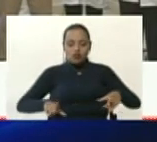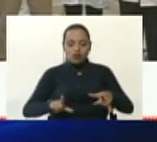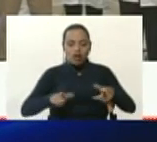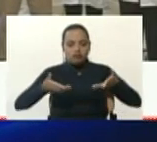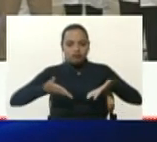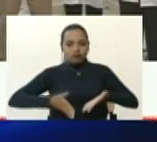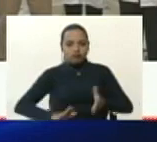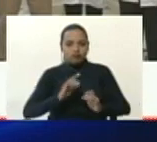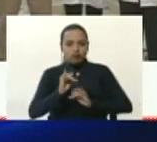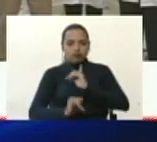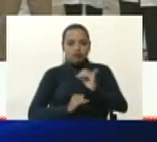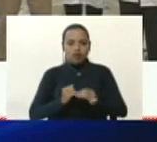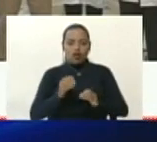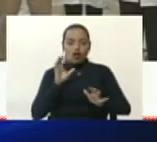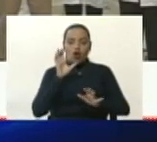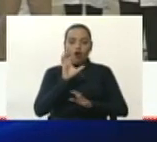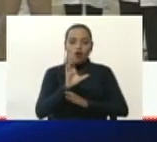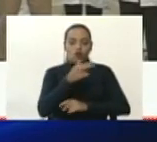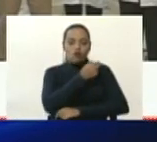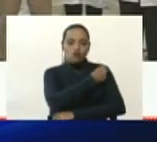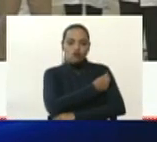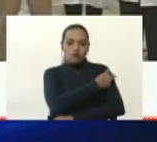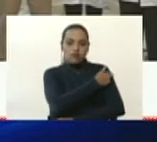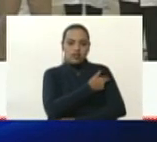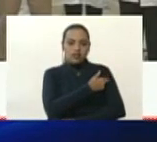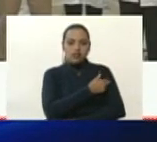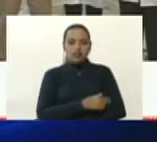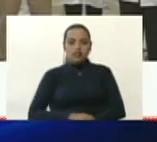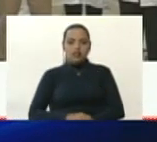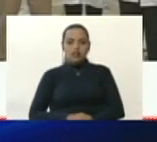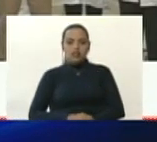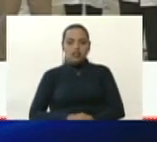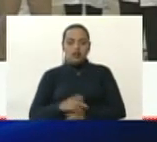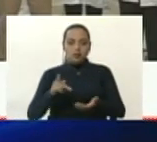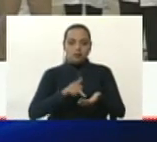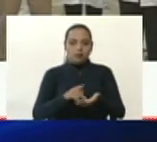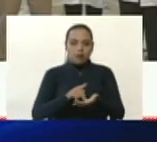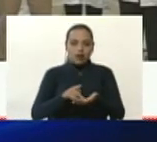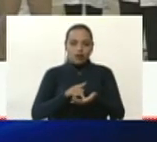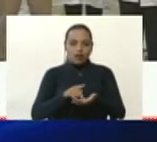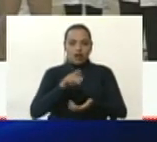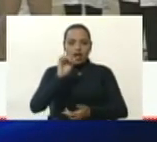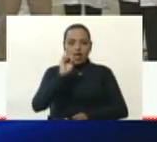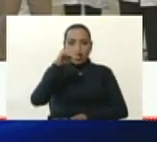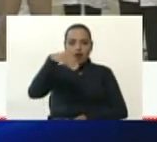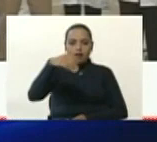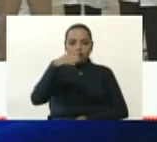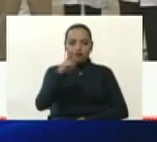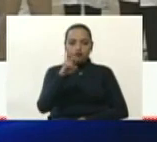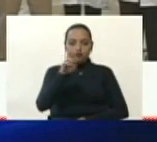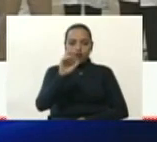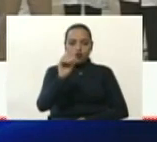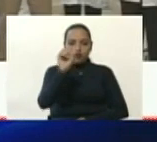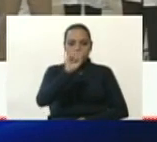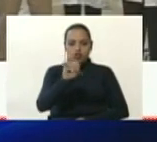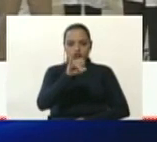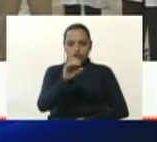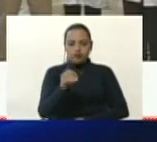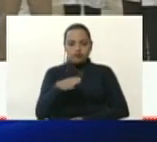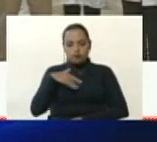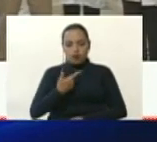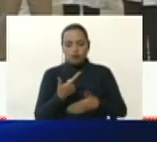de Cabimas, en la avenida Andrés Bello, parroquia Ambrosio, para que podamos mostrar, señor